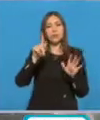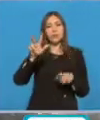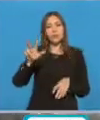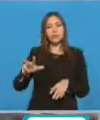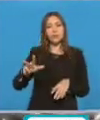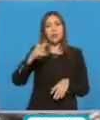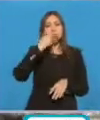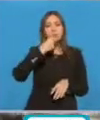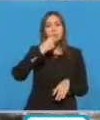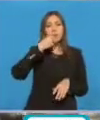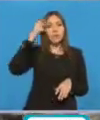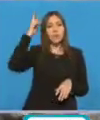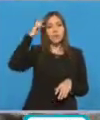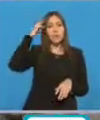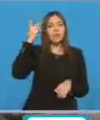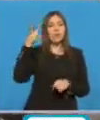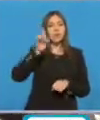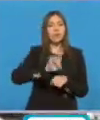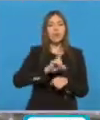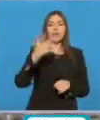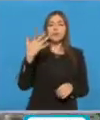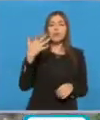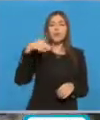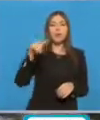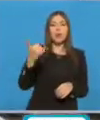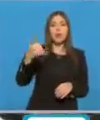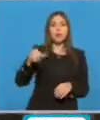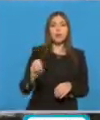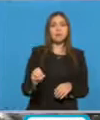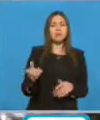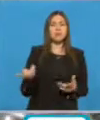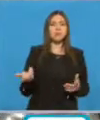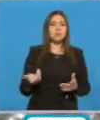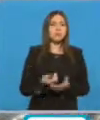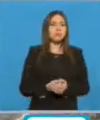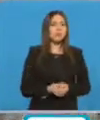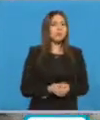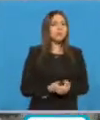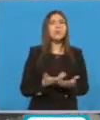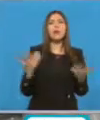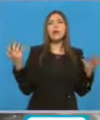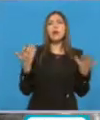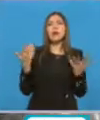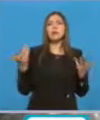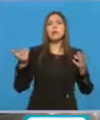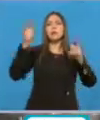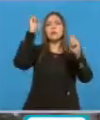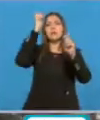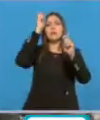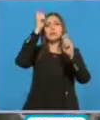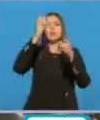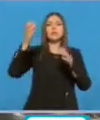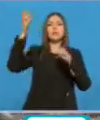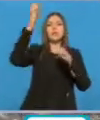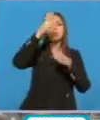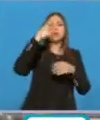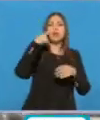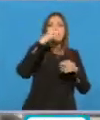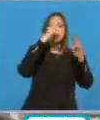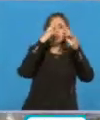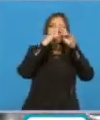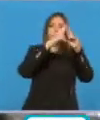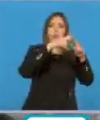1878, don Porfirio Díaz, el 5 de mayo, dijo, pues hago un monumento a Cuauhtémoc y honro